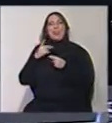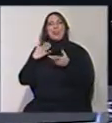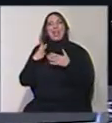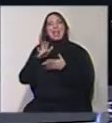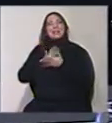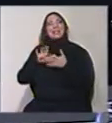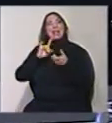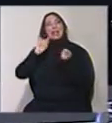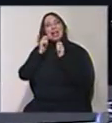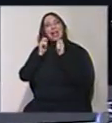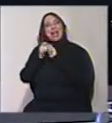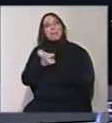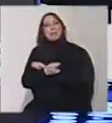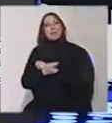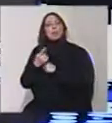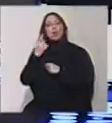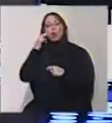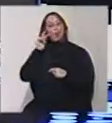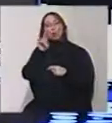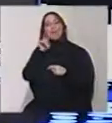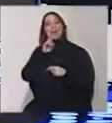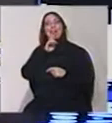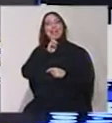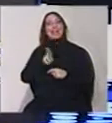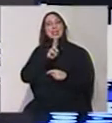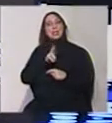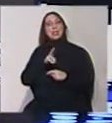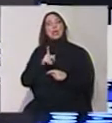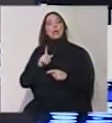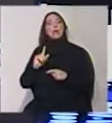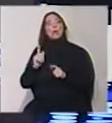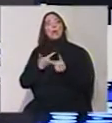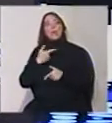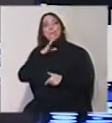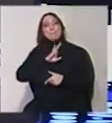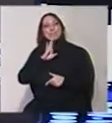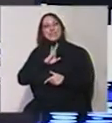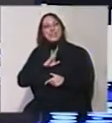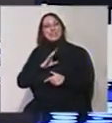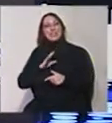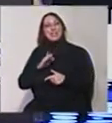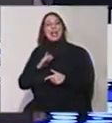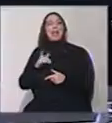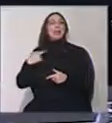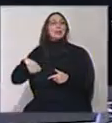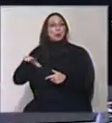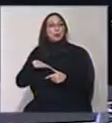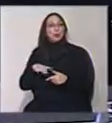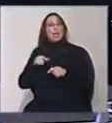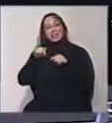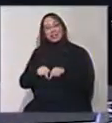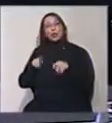todo el tiempo y que uno no ve resultados, es una impaciencia popular. Estos temas implican